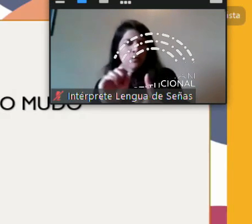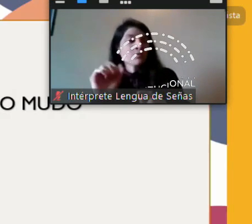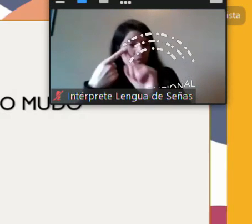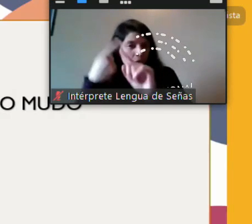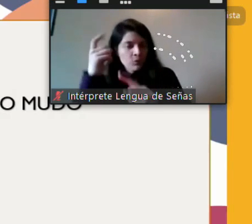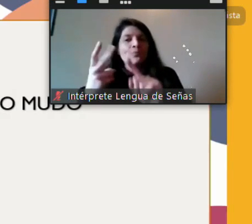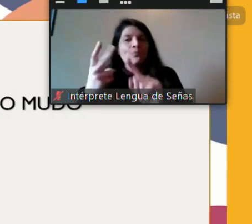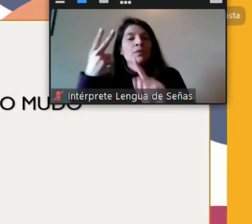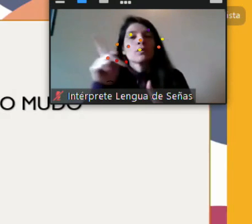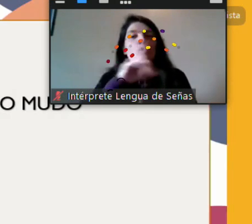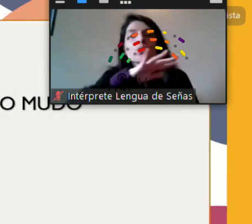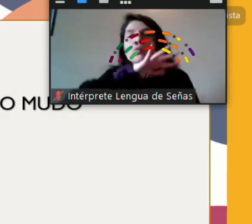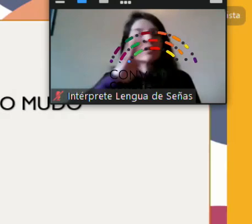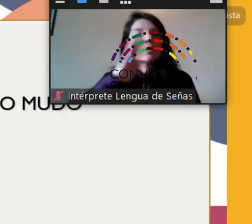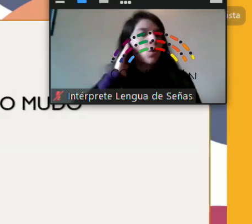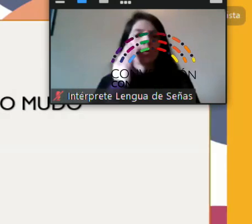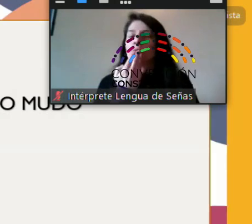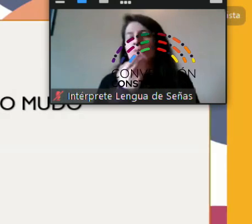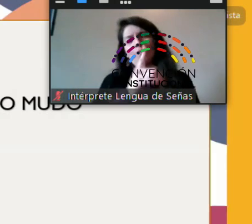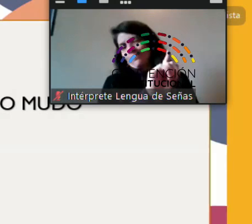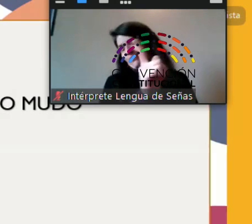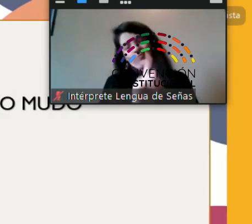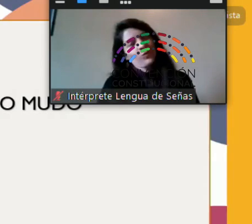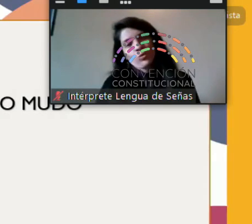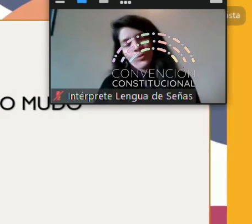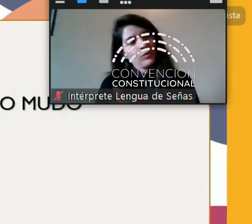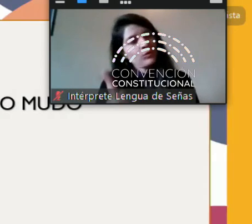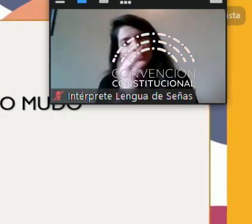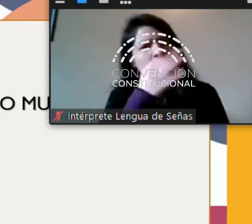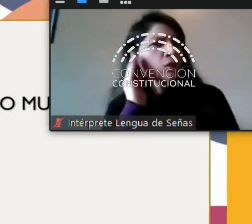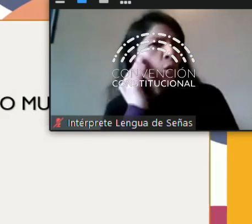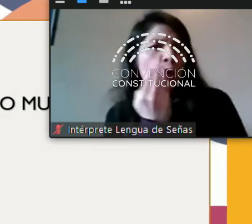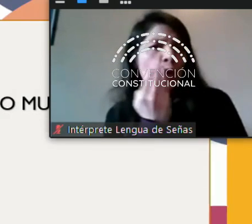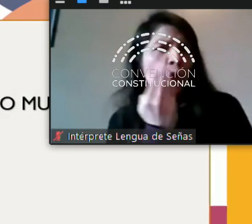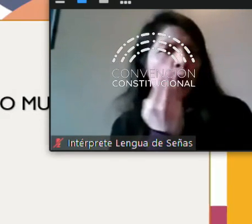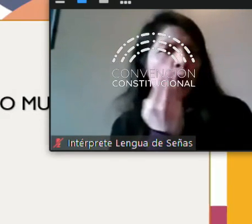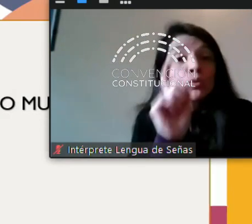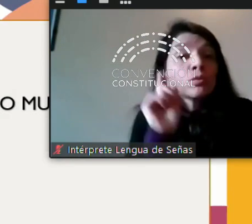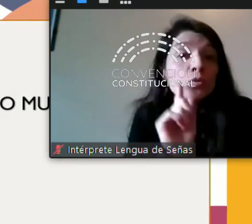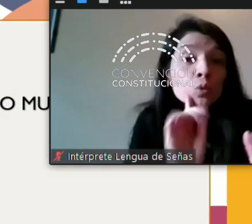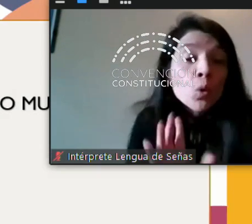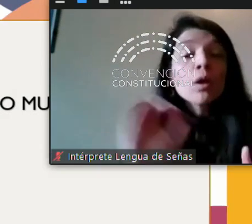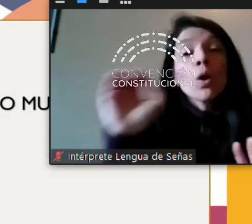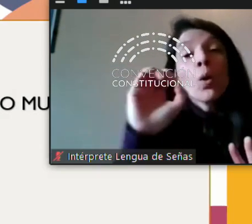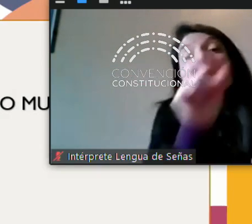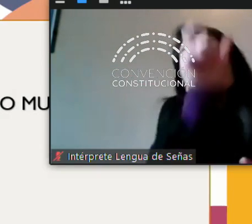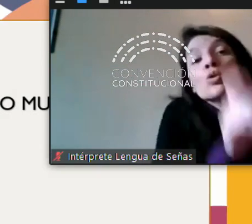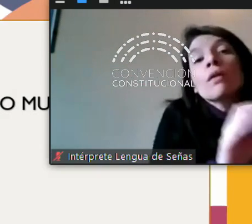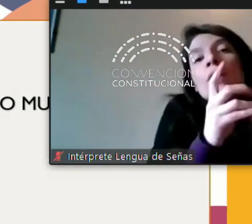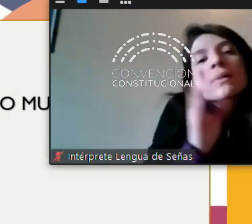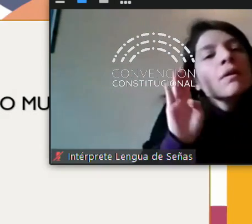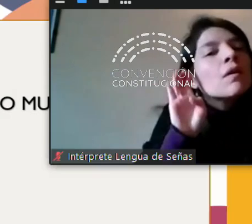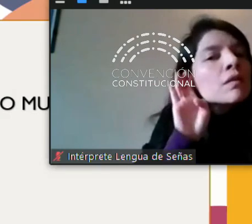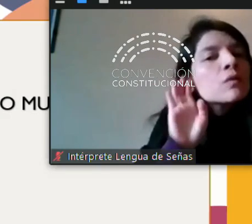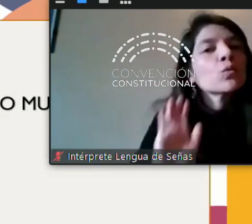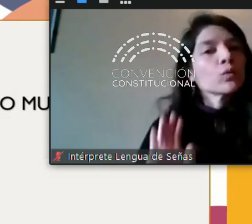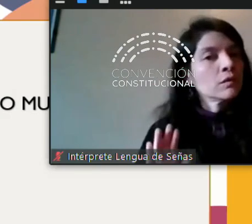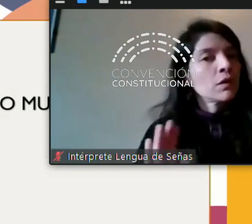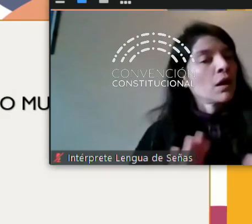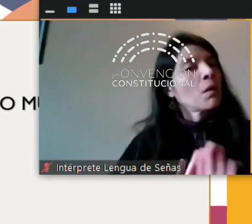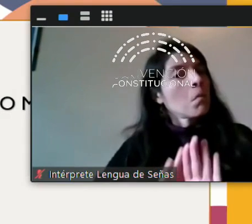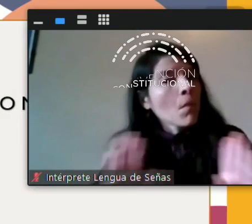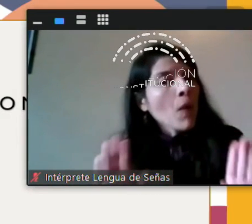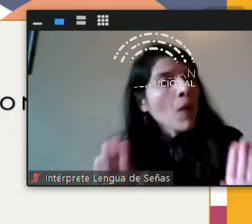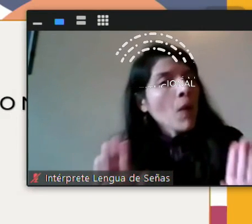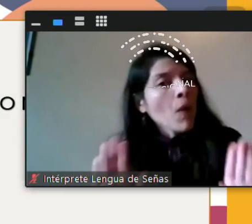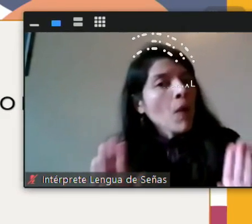expresiones sordomudo, no decimos sordomudo, persona sorda o persona con discapacidad auditiva. Entonces, ahora